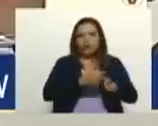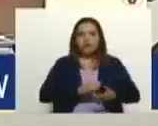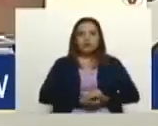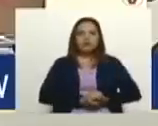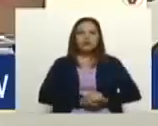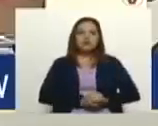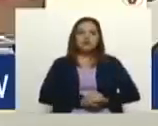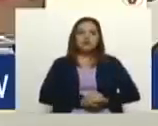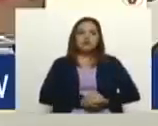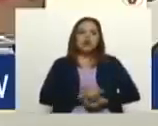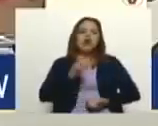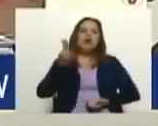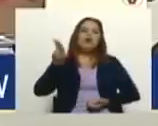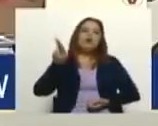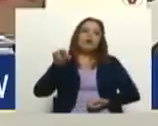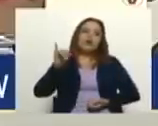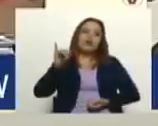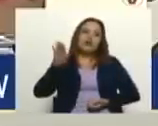de Uribe.